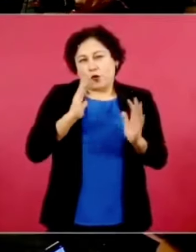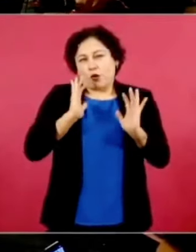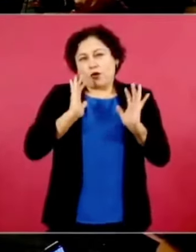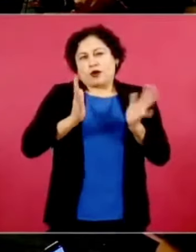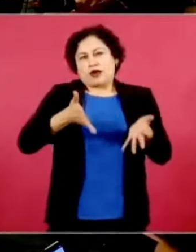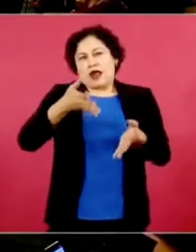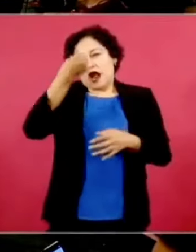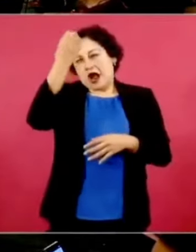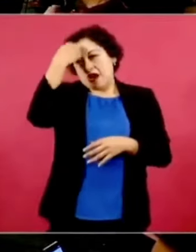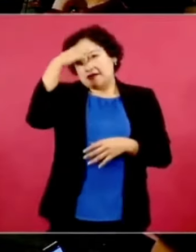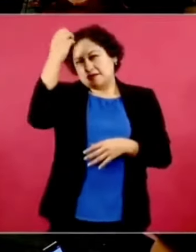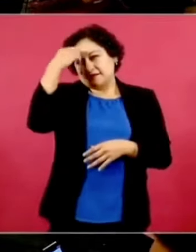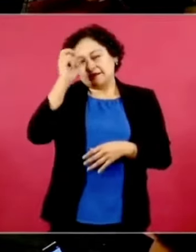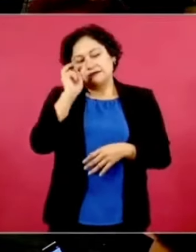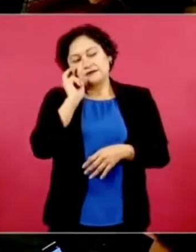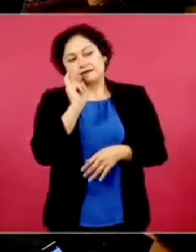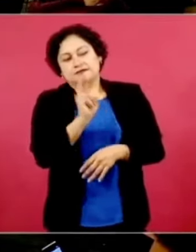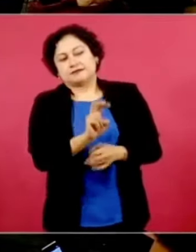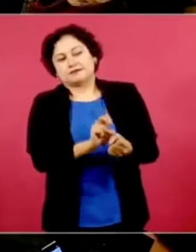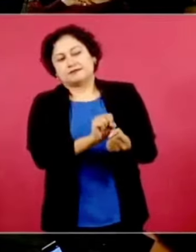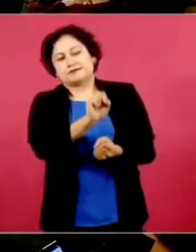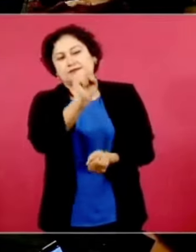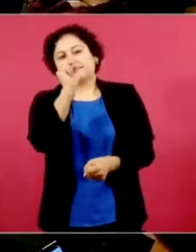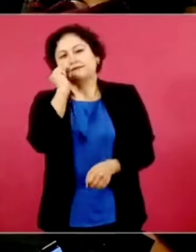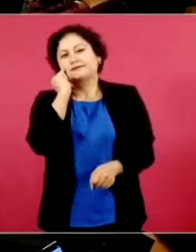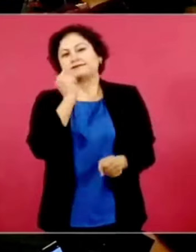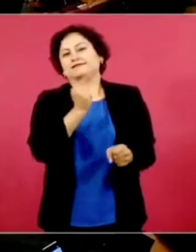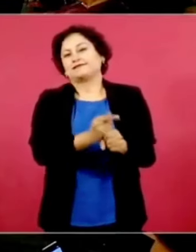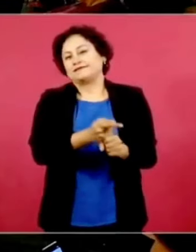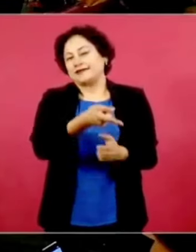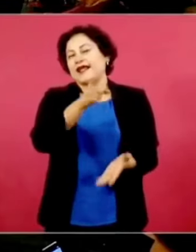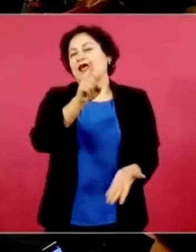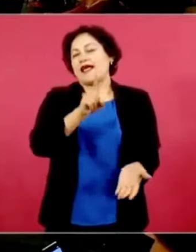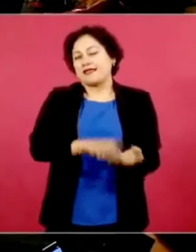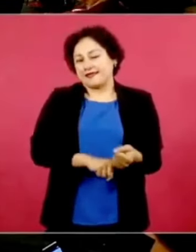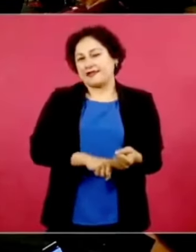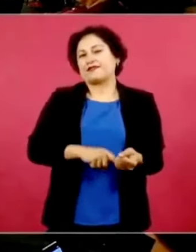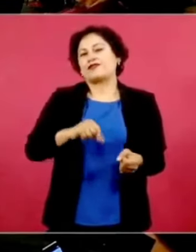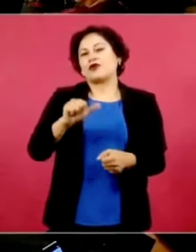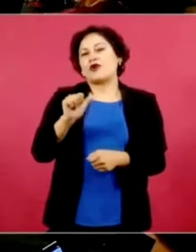que ahí está Carmen Aristegui, que ahí está Denise Dresser.